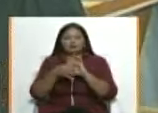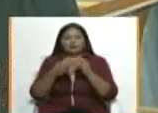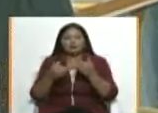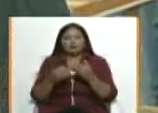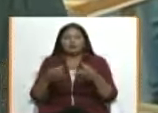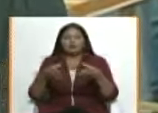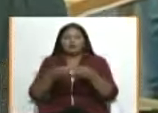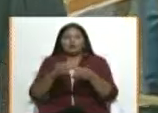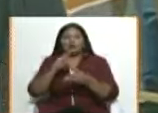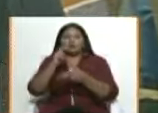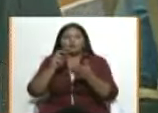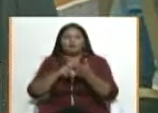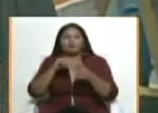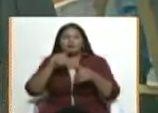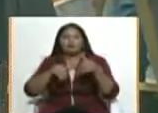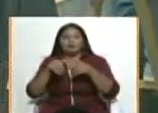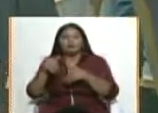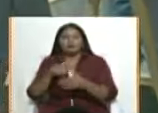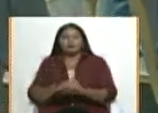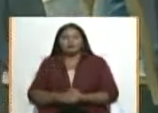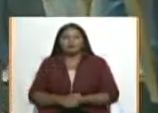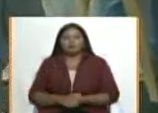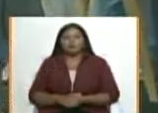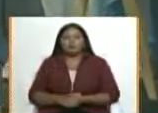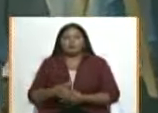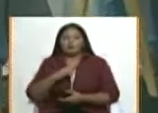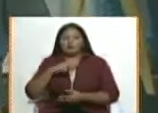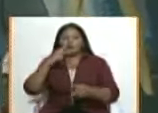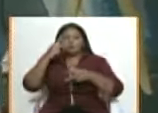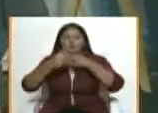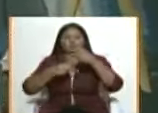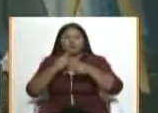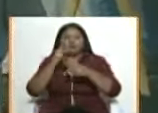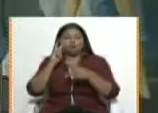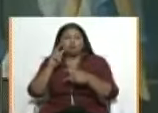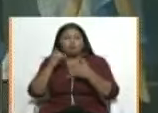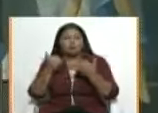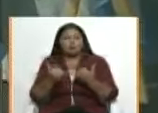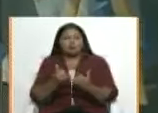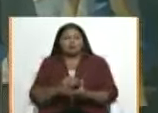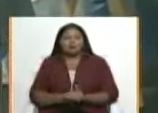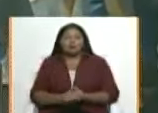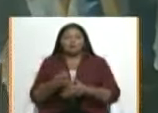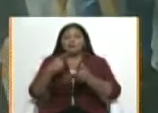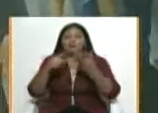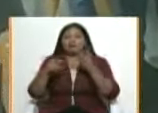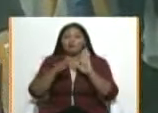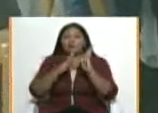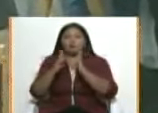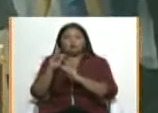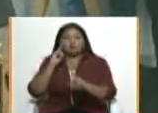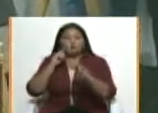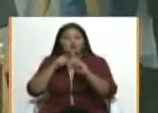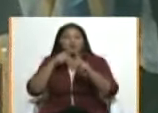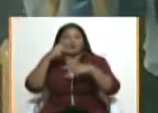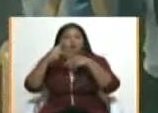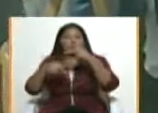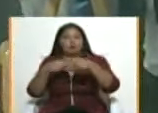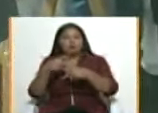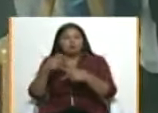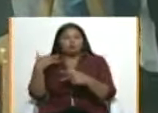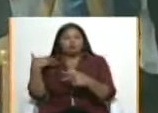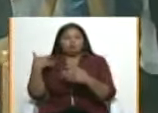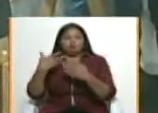la Junta Nacional Electoral. Es el proceso que estamos observando en este momento y que ya diversas organizaciones con fines políticos han